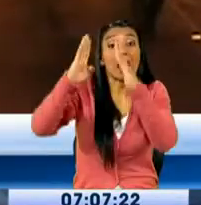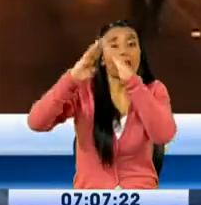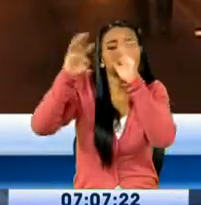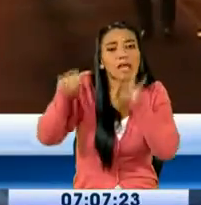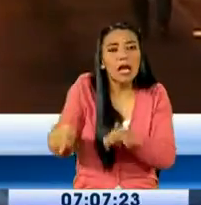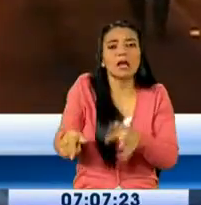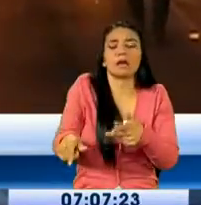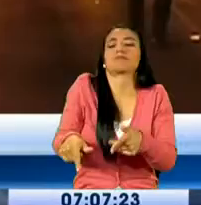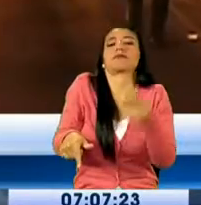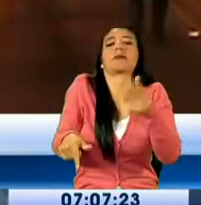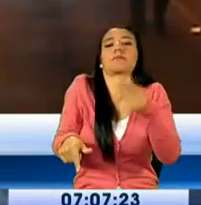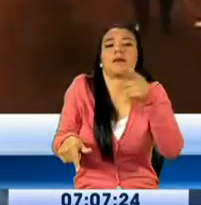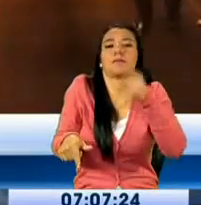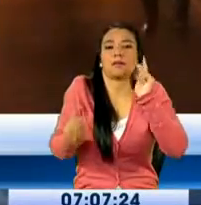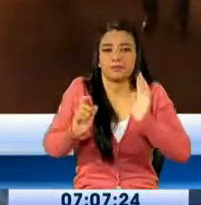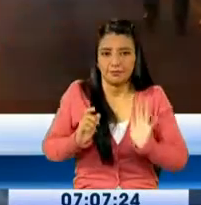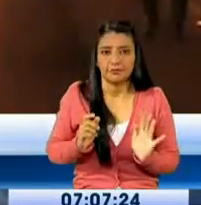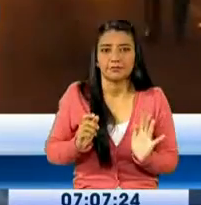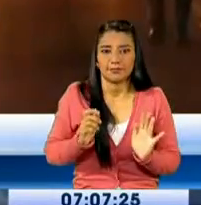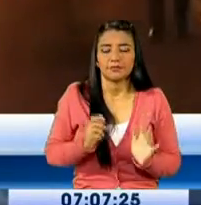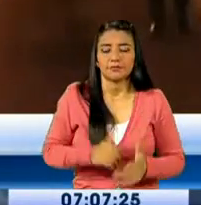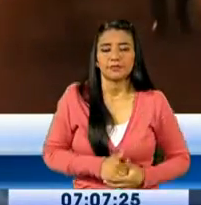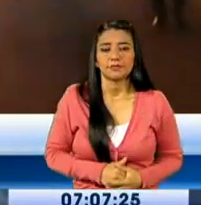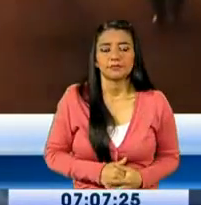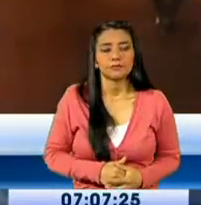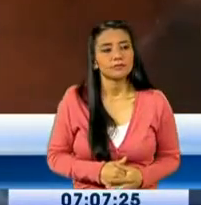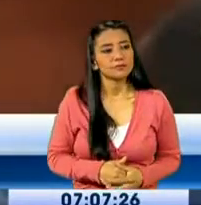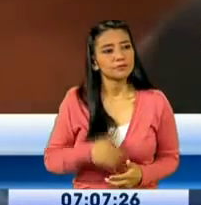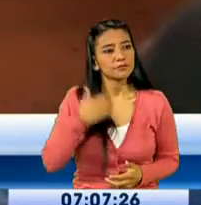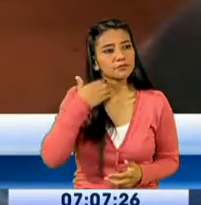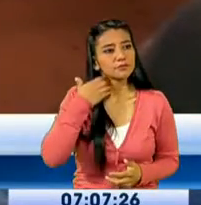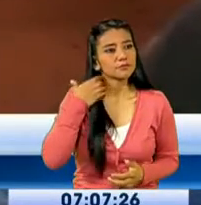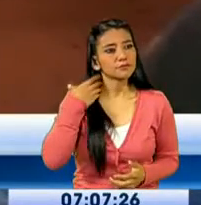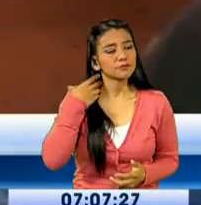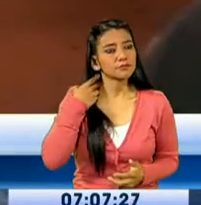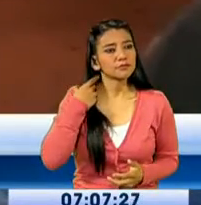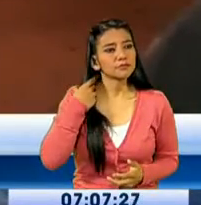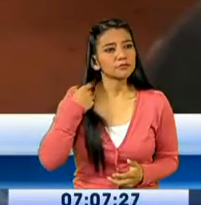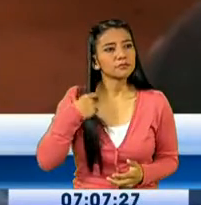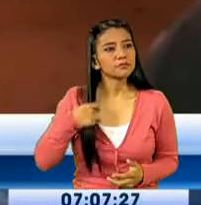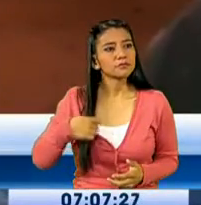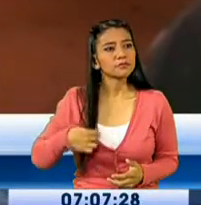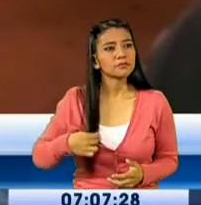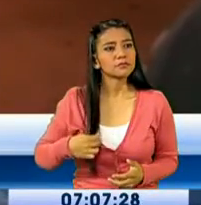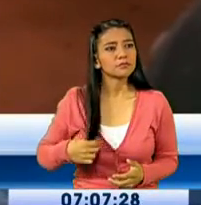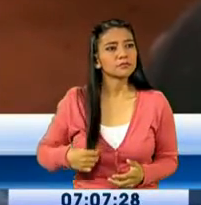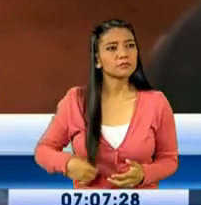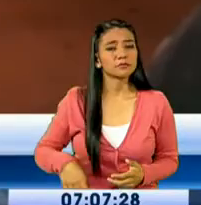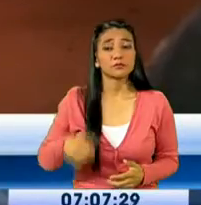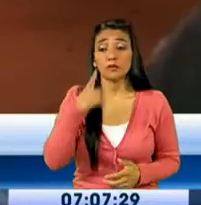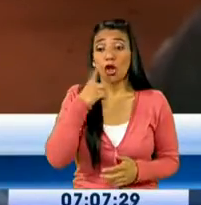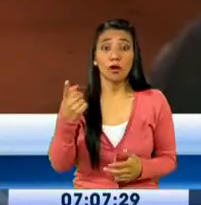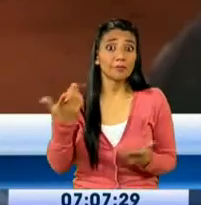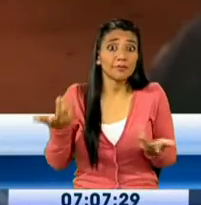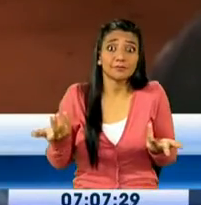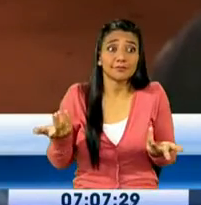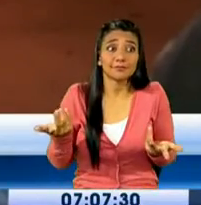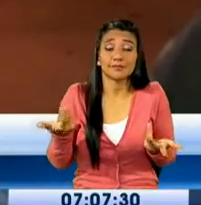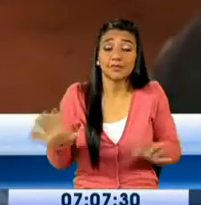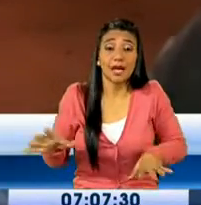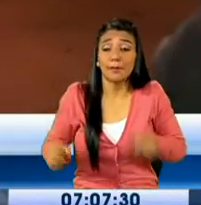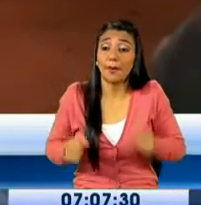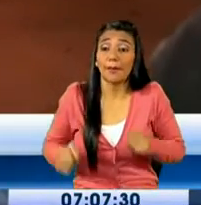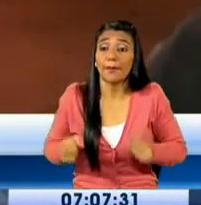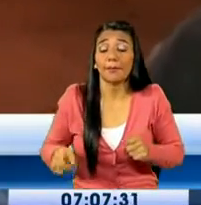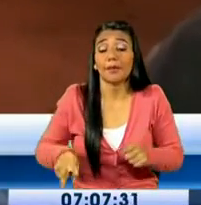se sienten los disparos que le dieron al señor. El señor, lo único que sale corriendo hasta la vereda